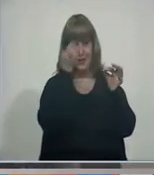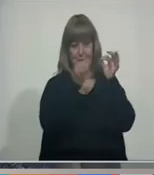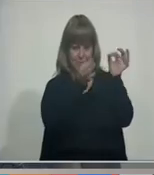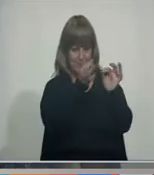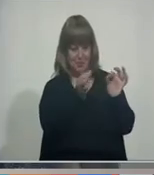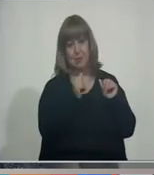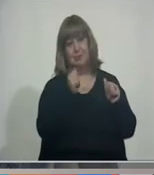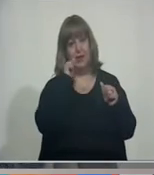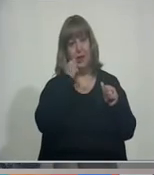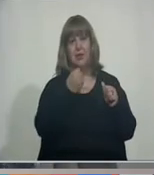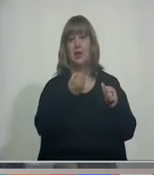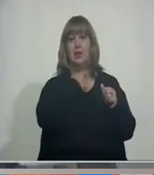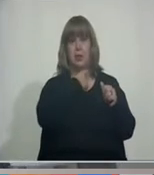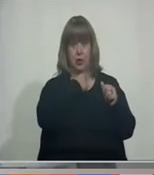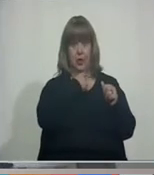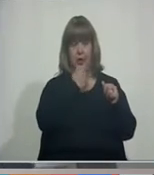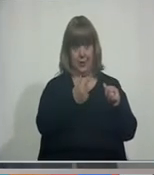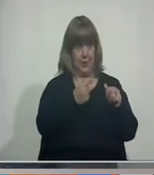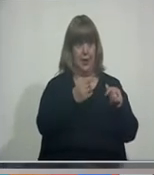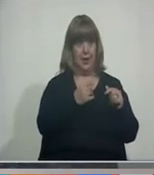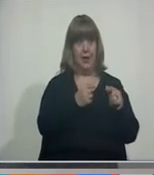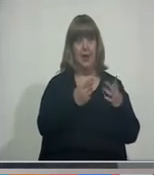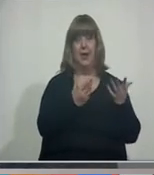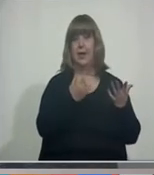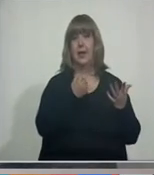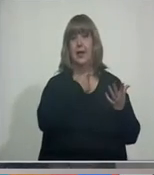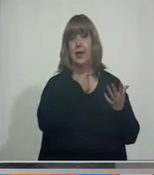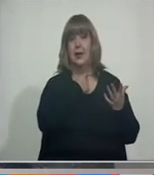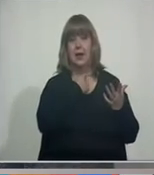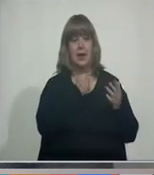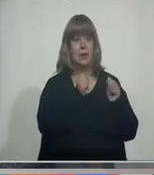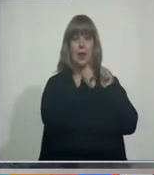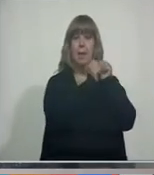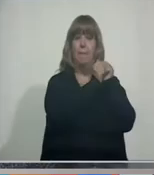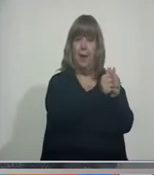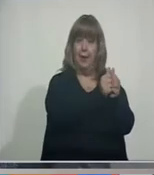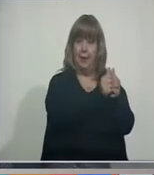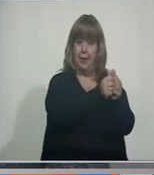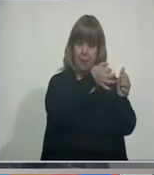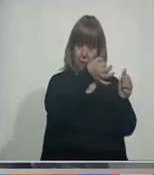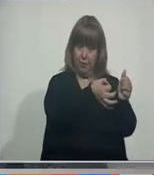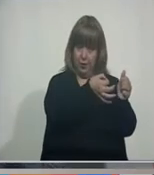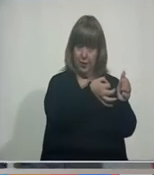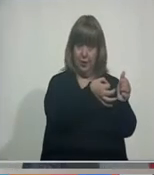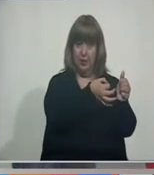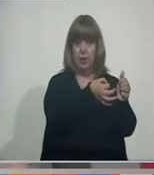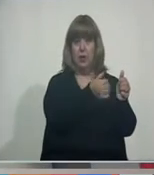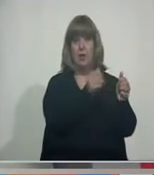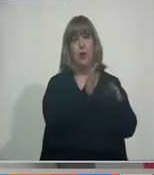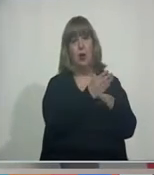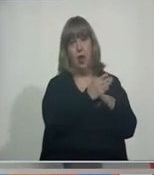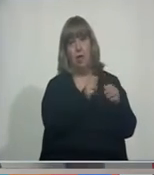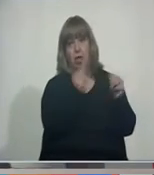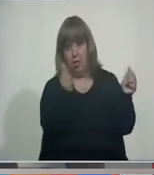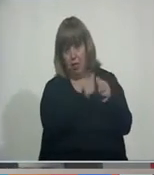Zuckerberg? Formar parejas estables. Raro el término. Igual, raro el término. Ojo, no subestimemos a Tinder. No. Conozco muchas parejas que se han